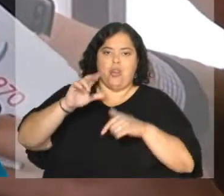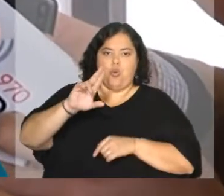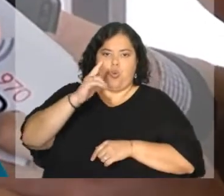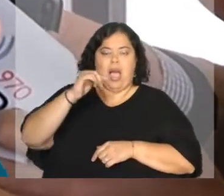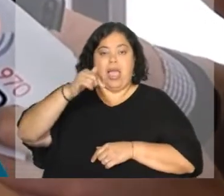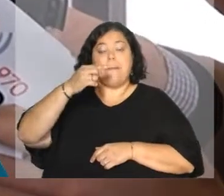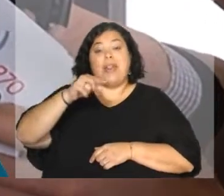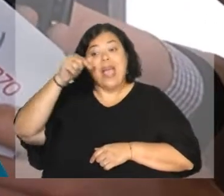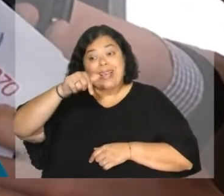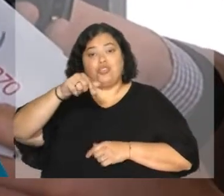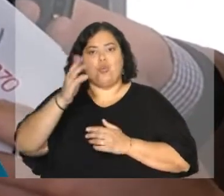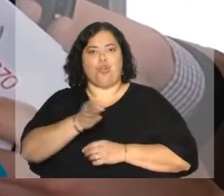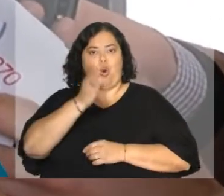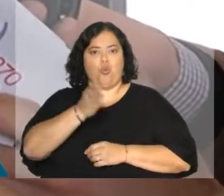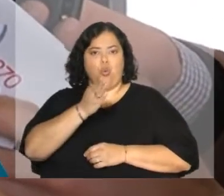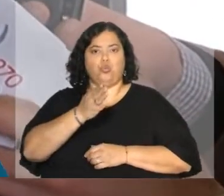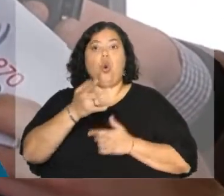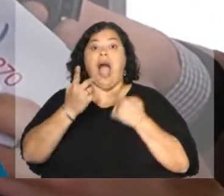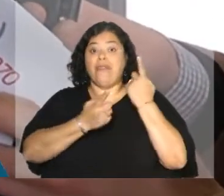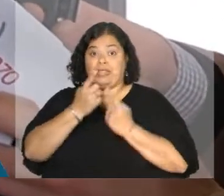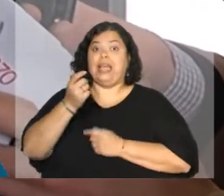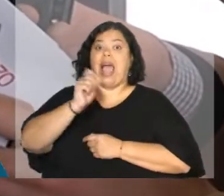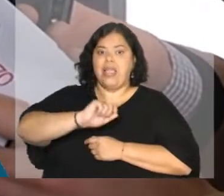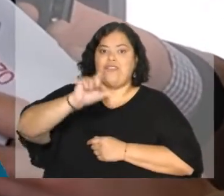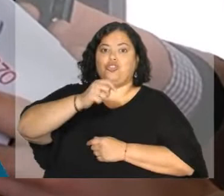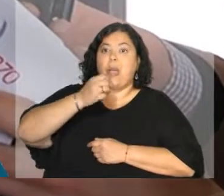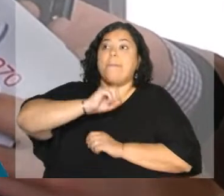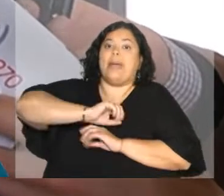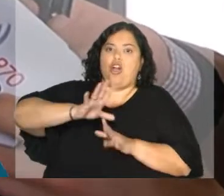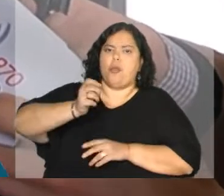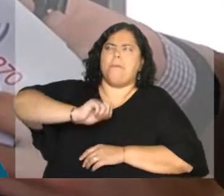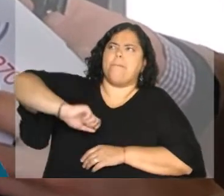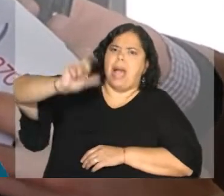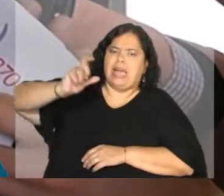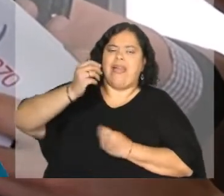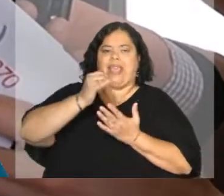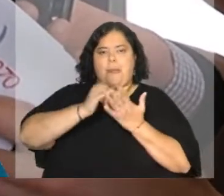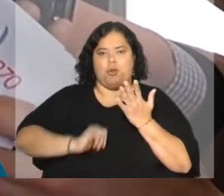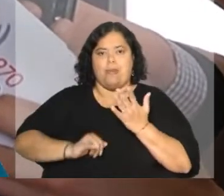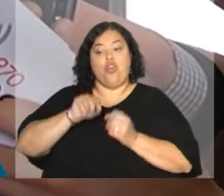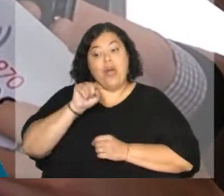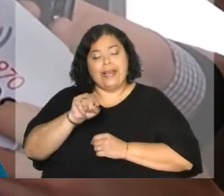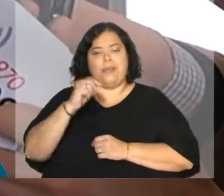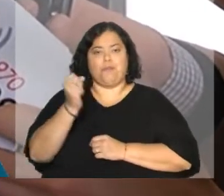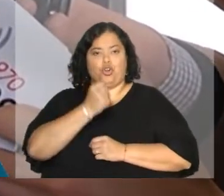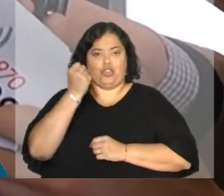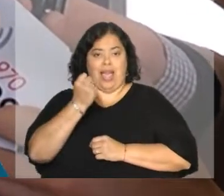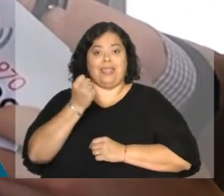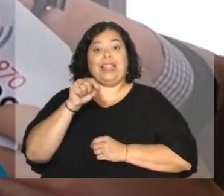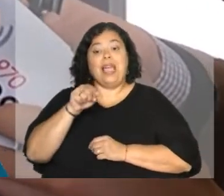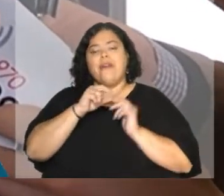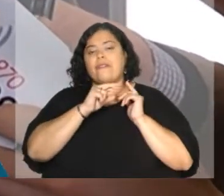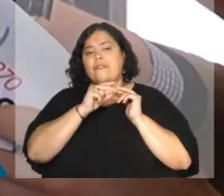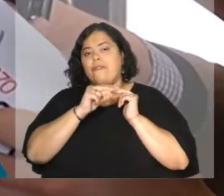en esos productos a veces la inflación es incluso mayor que el promedio de la inflación nacional. Y creemos que es importante